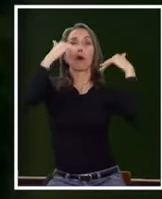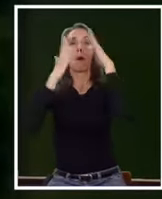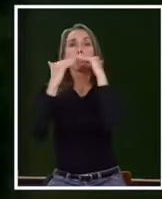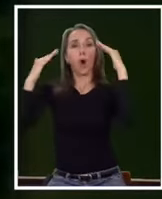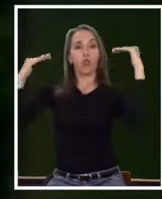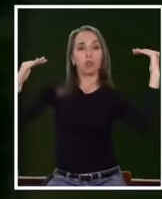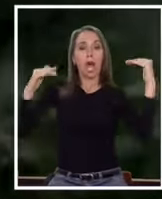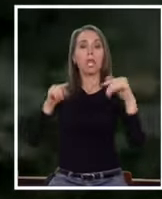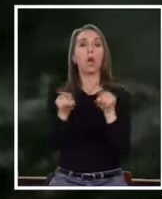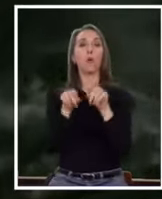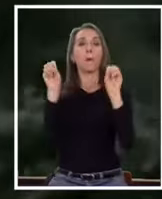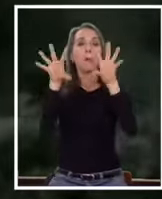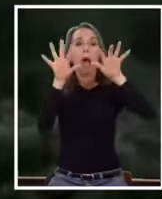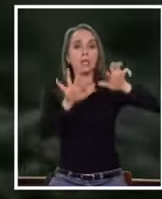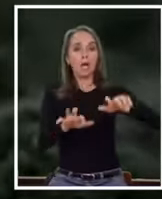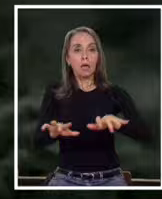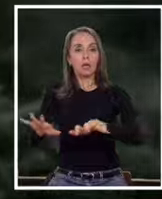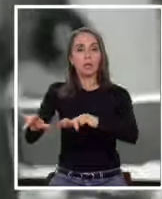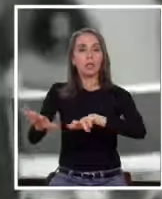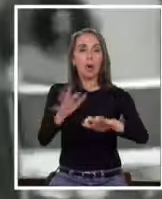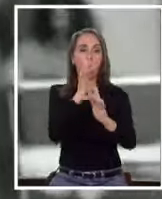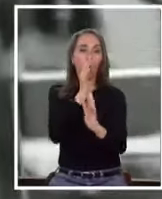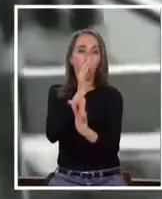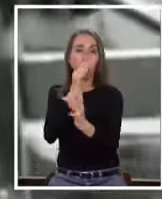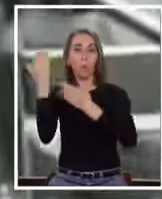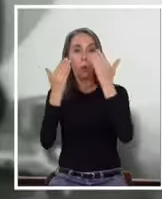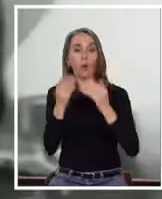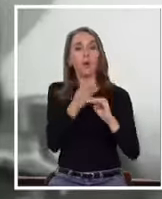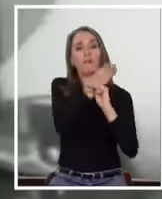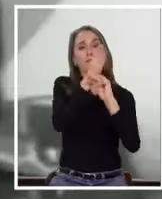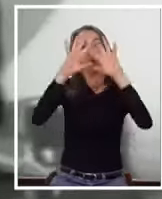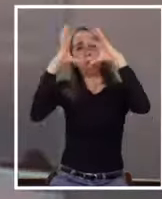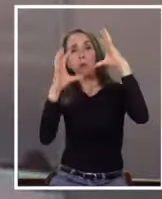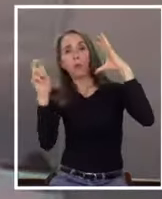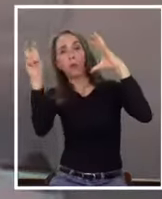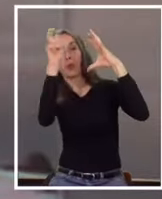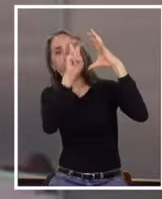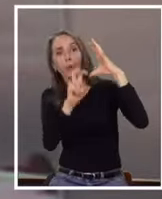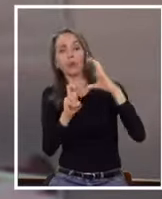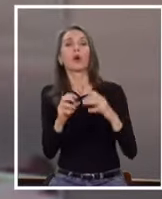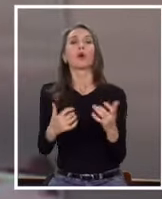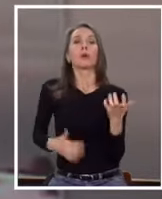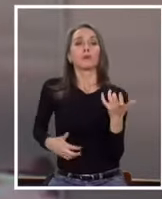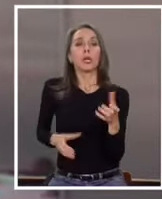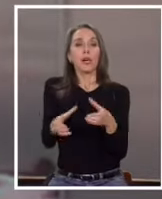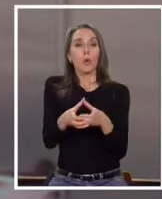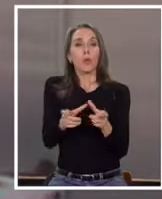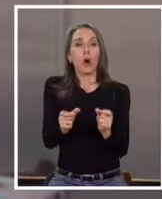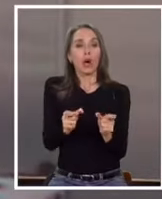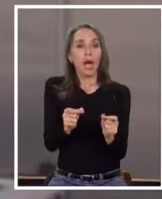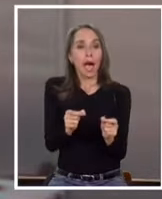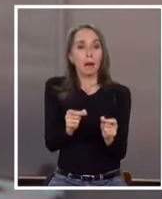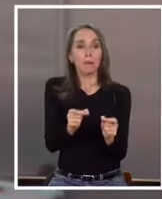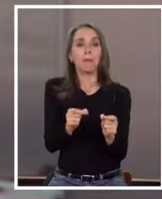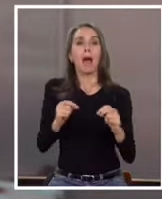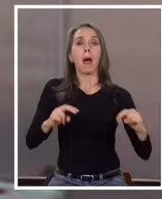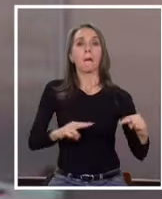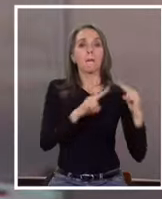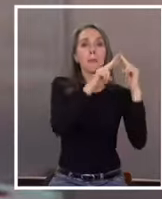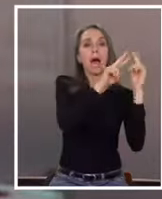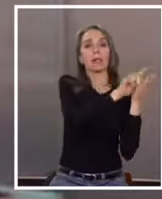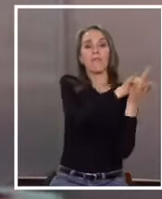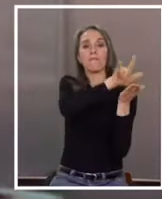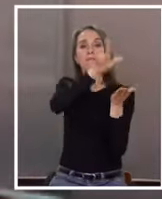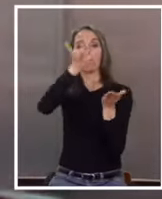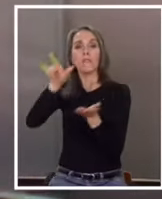mágica. Magia que siguieron llevando con ellos a todo tipo de rincones. Y los Jaivas, que viajan desde París al